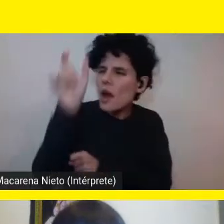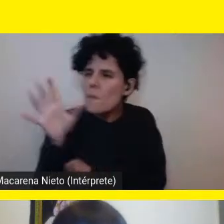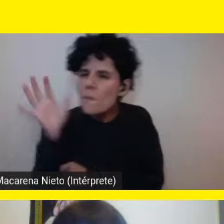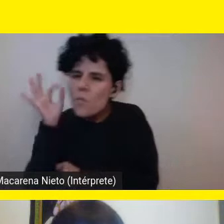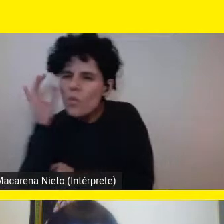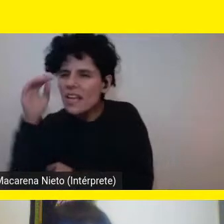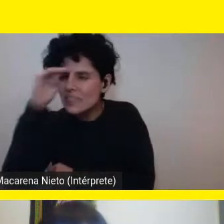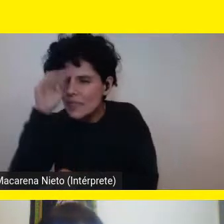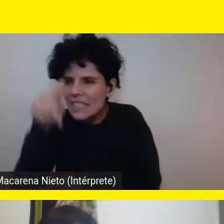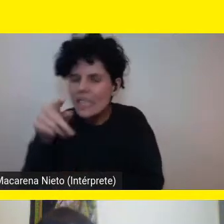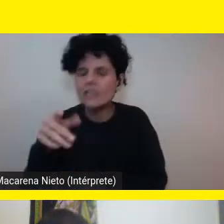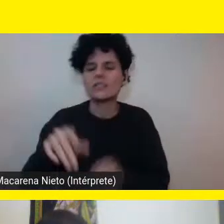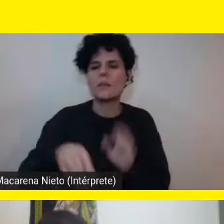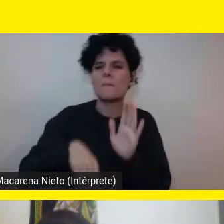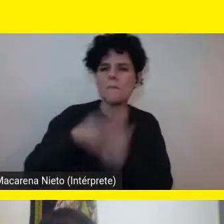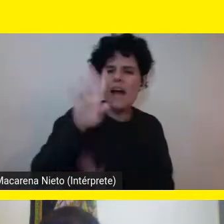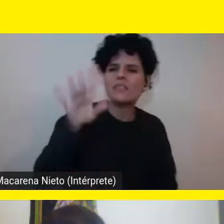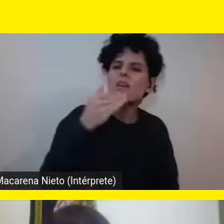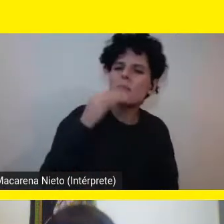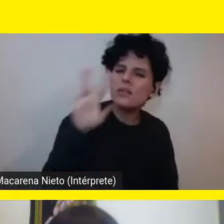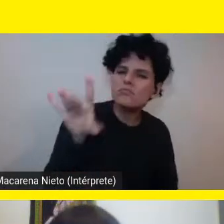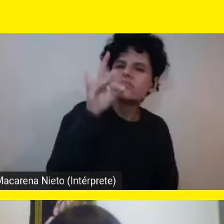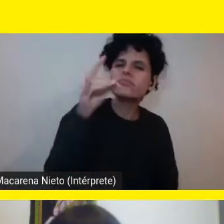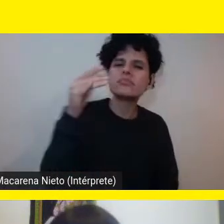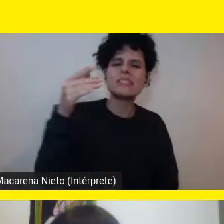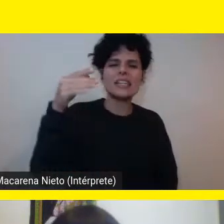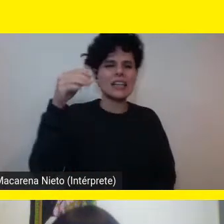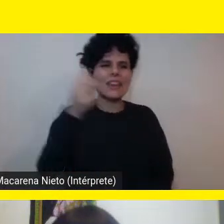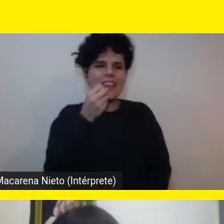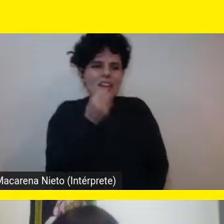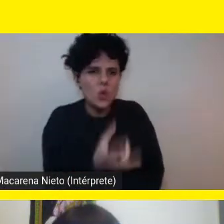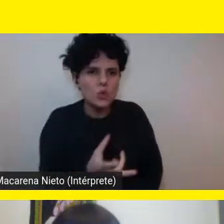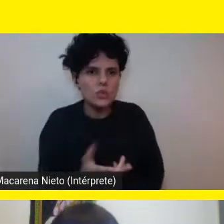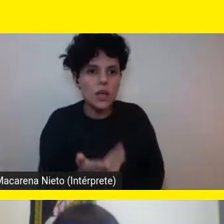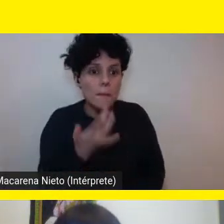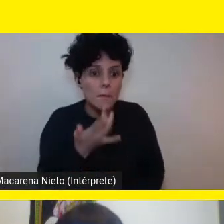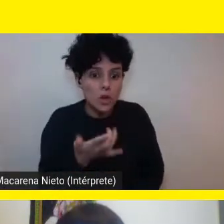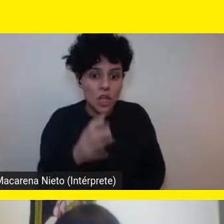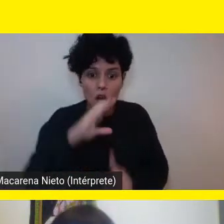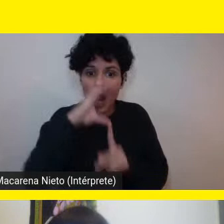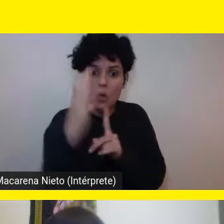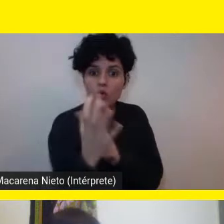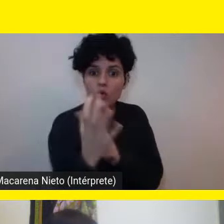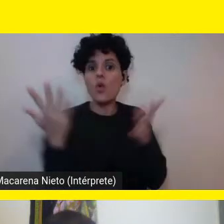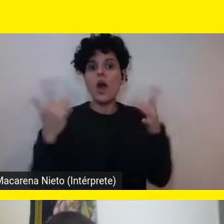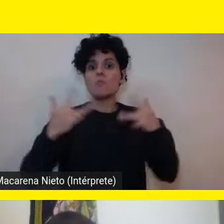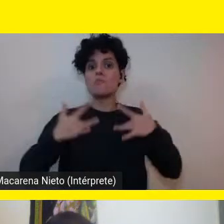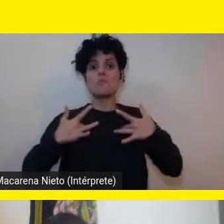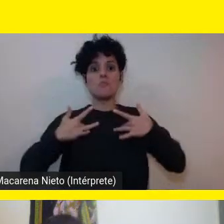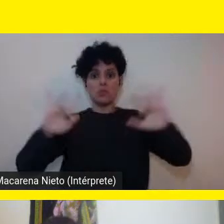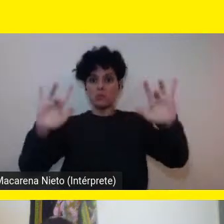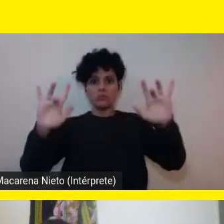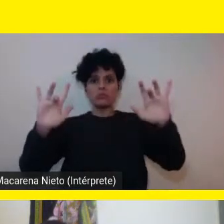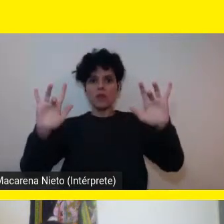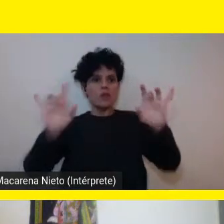tiene mucho que ver con la cultura de la impunidad que existe y también con cierta